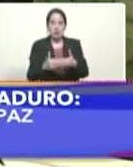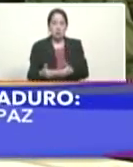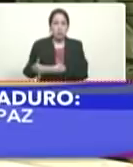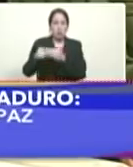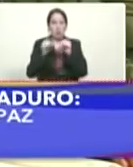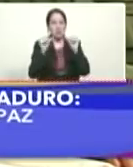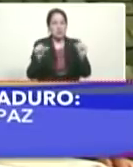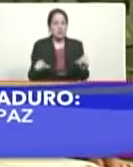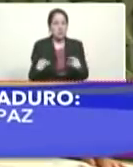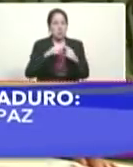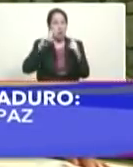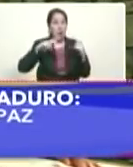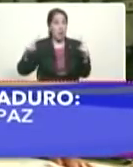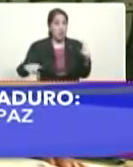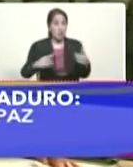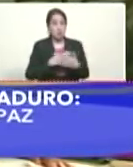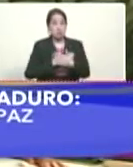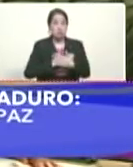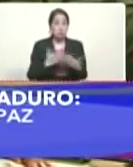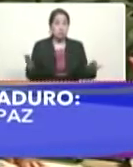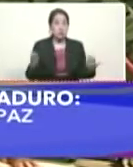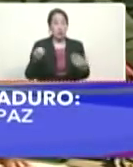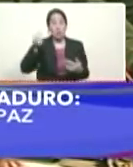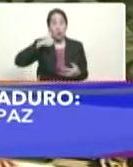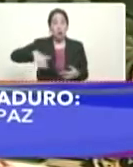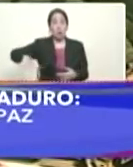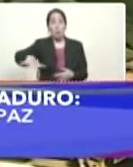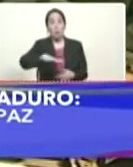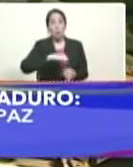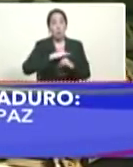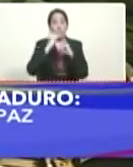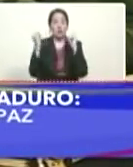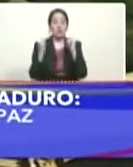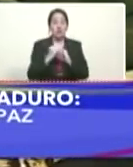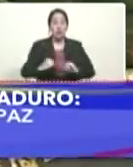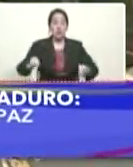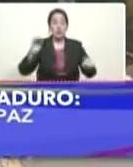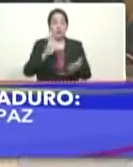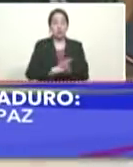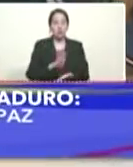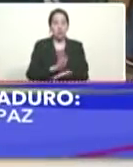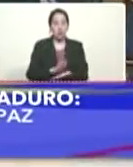y garantizarse a los nuestro pueblos para su felicidad para su tranquilidad